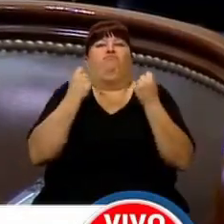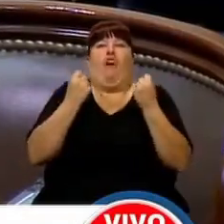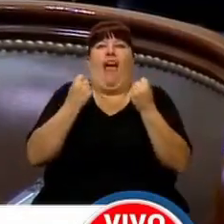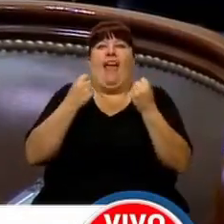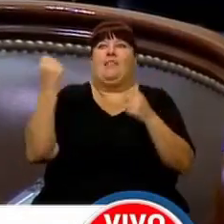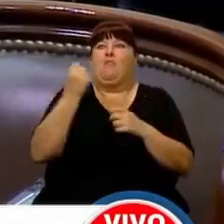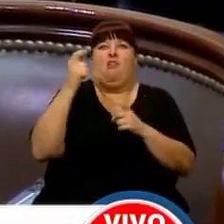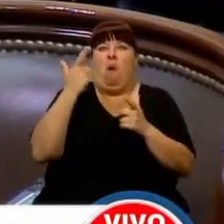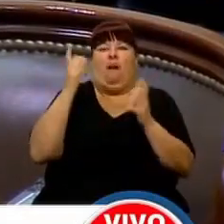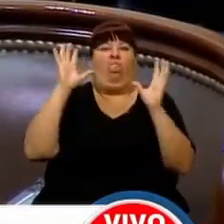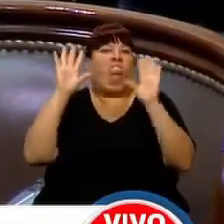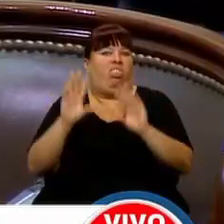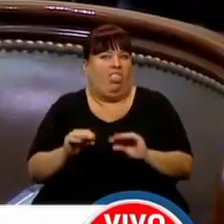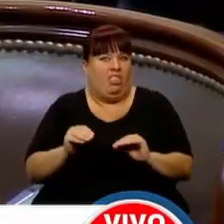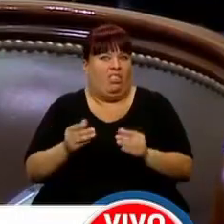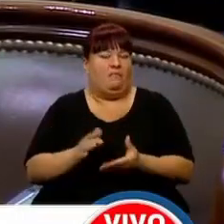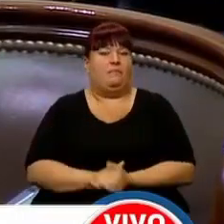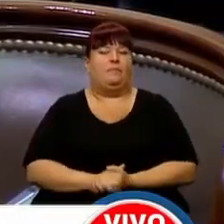menos trascendente.